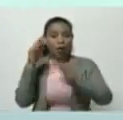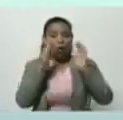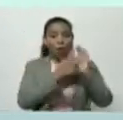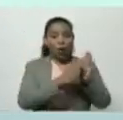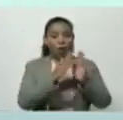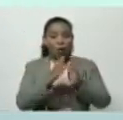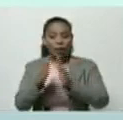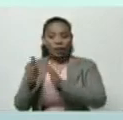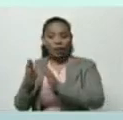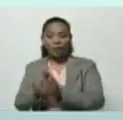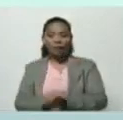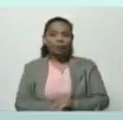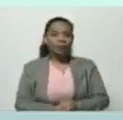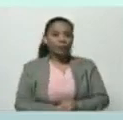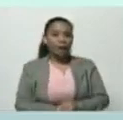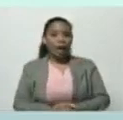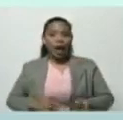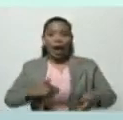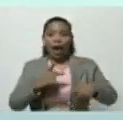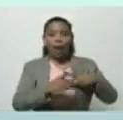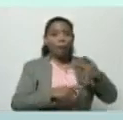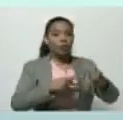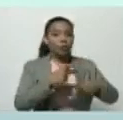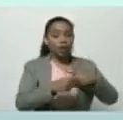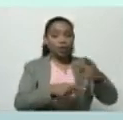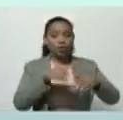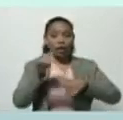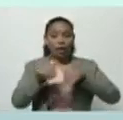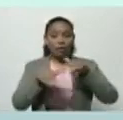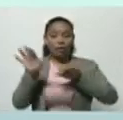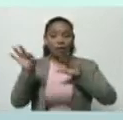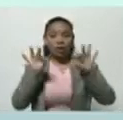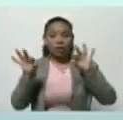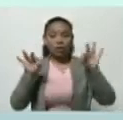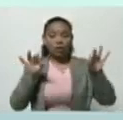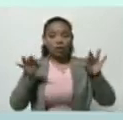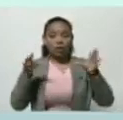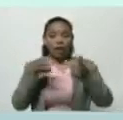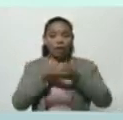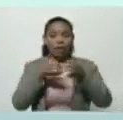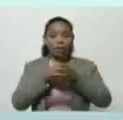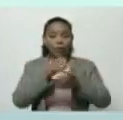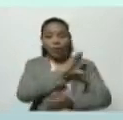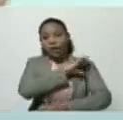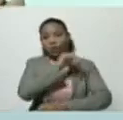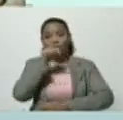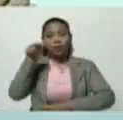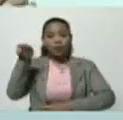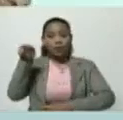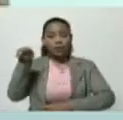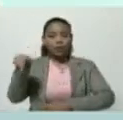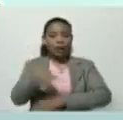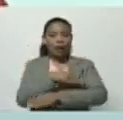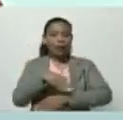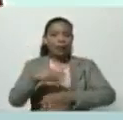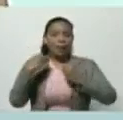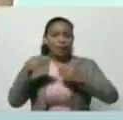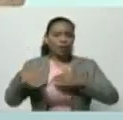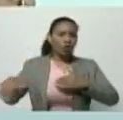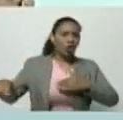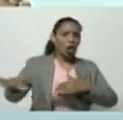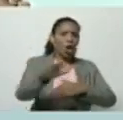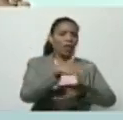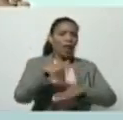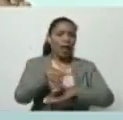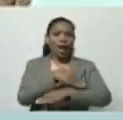organizar el proceso de la selección del equipo de dirección de esa calle, para que todas las calles de